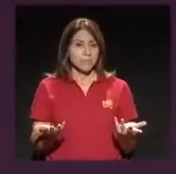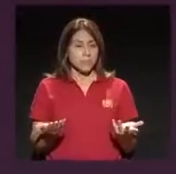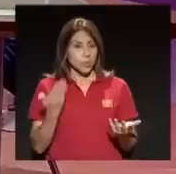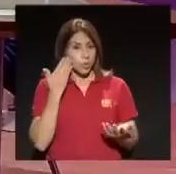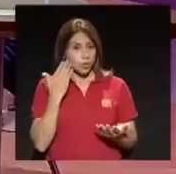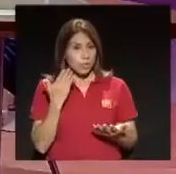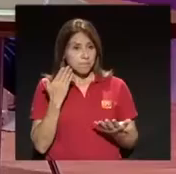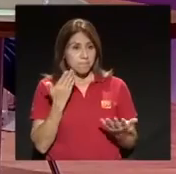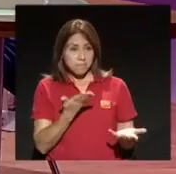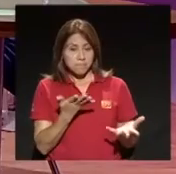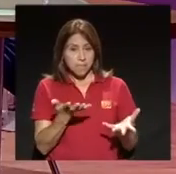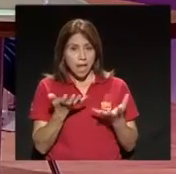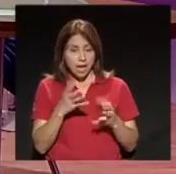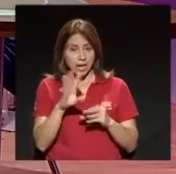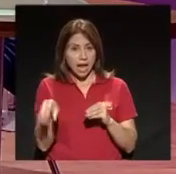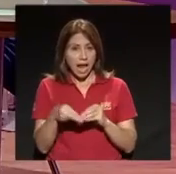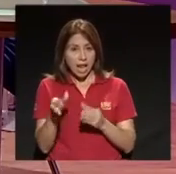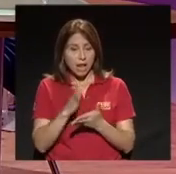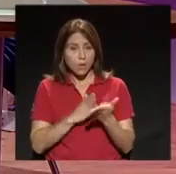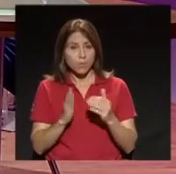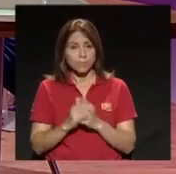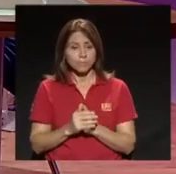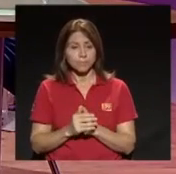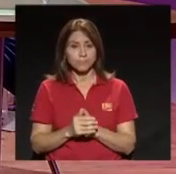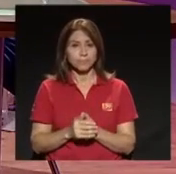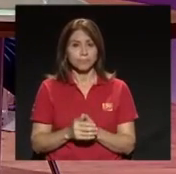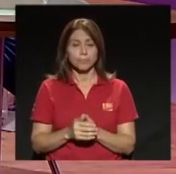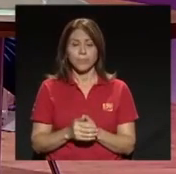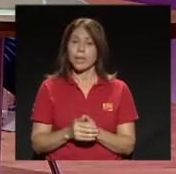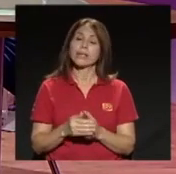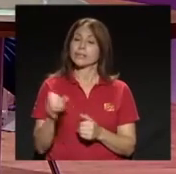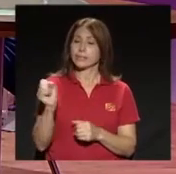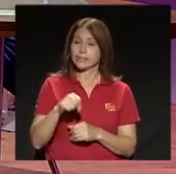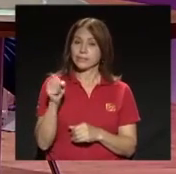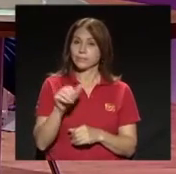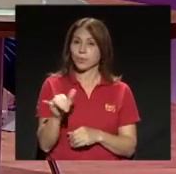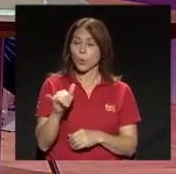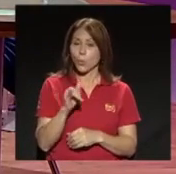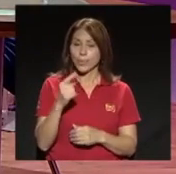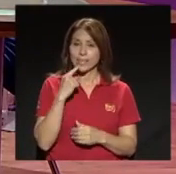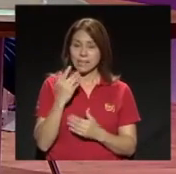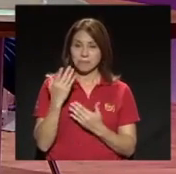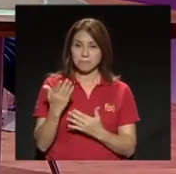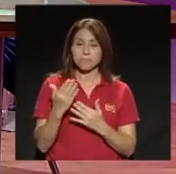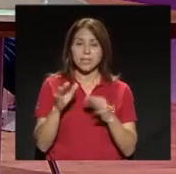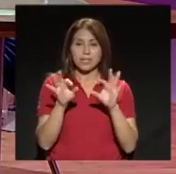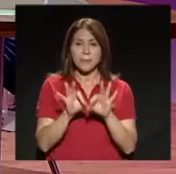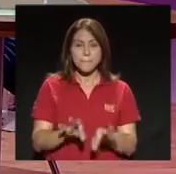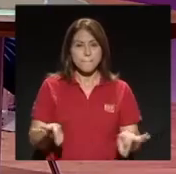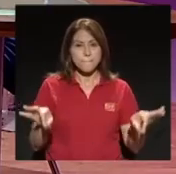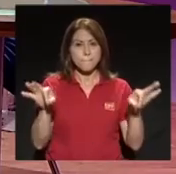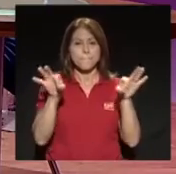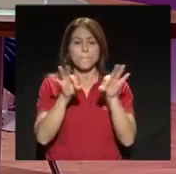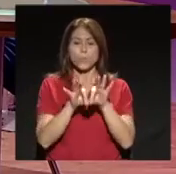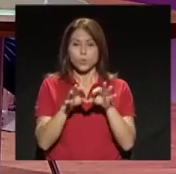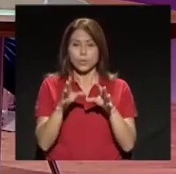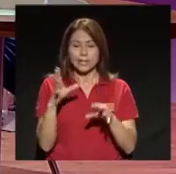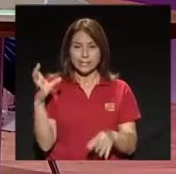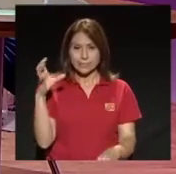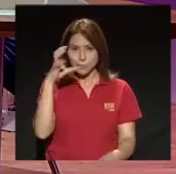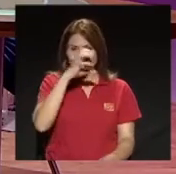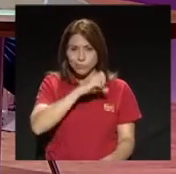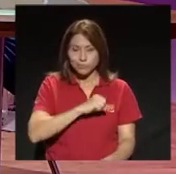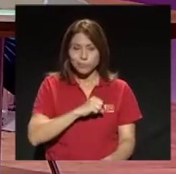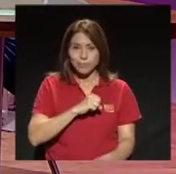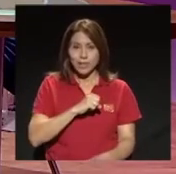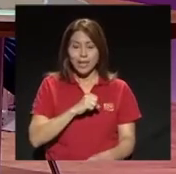si quieres agregar algo más. Sí, bueno, como decía Kem, es importantísimo ver que el